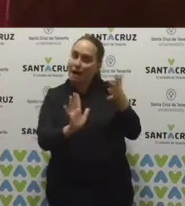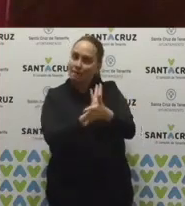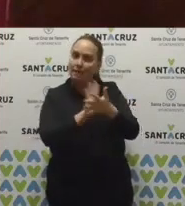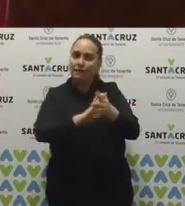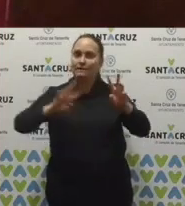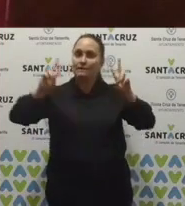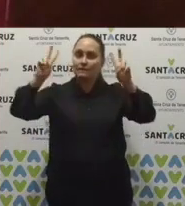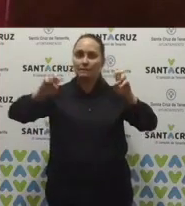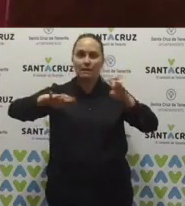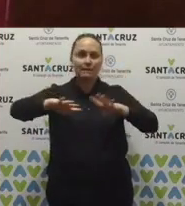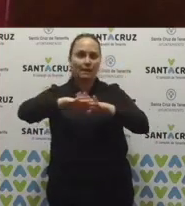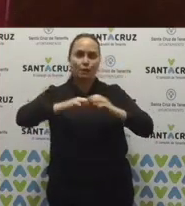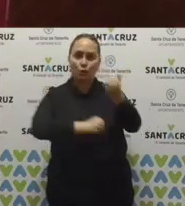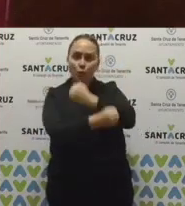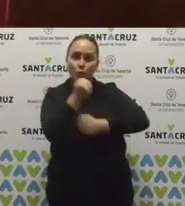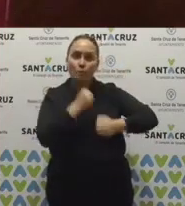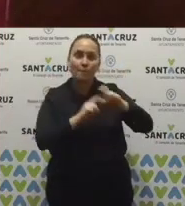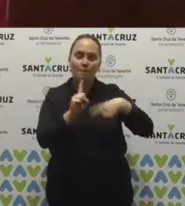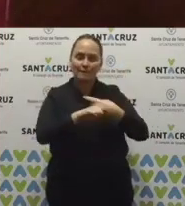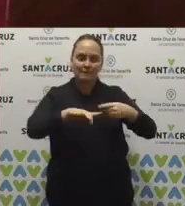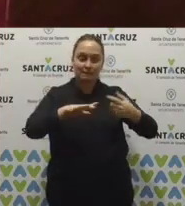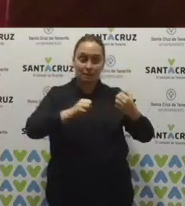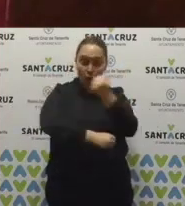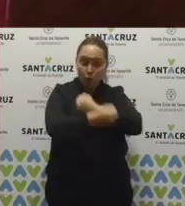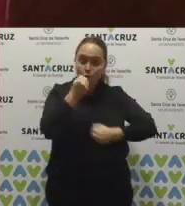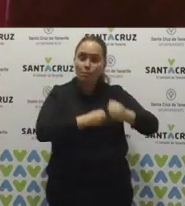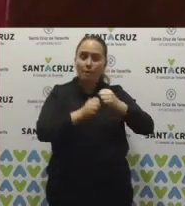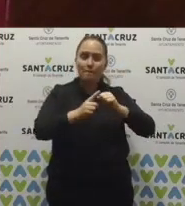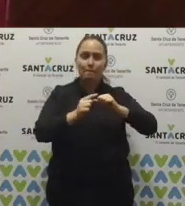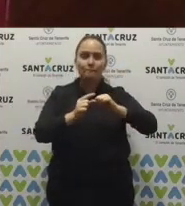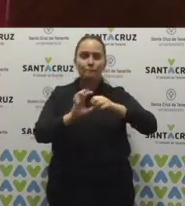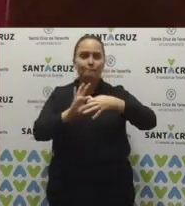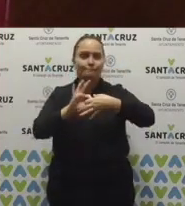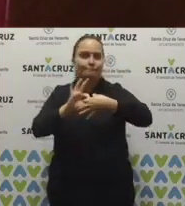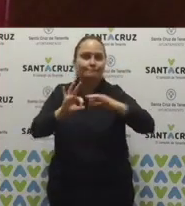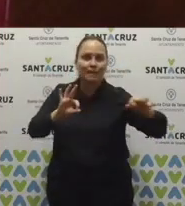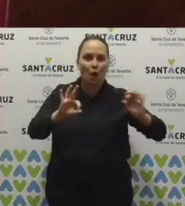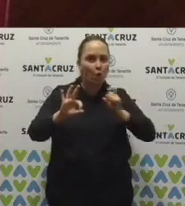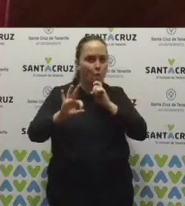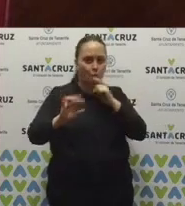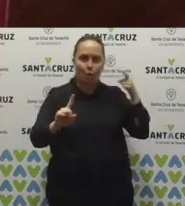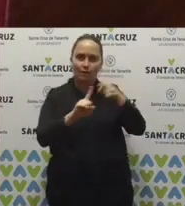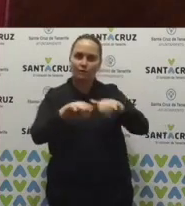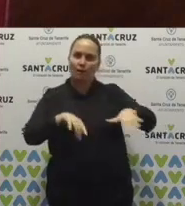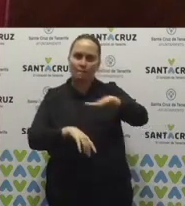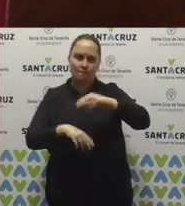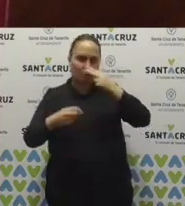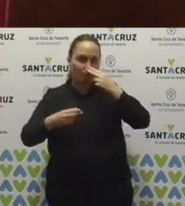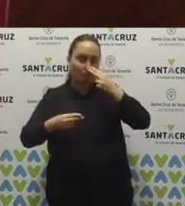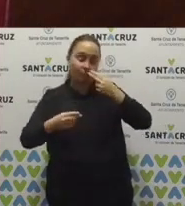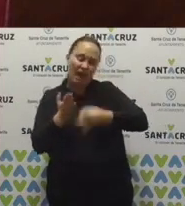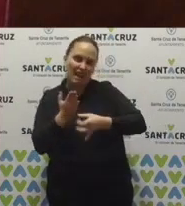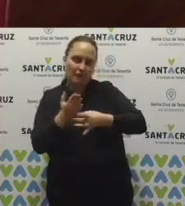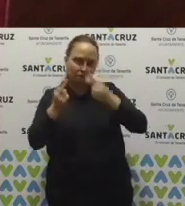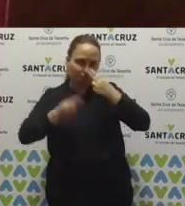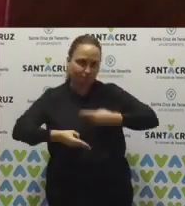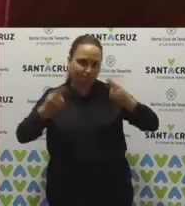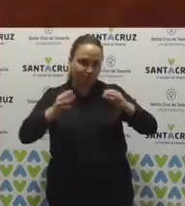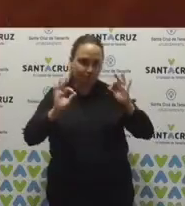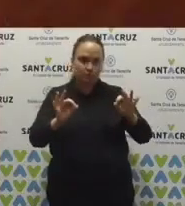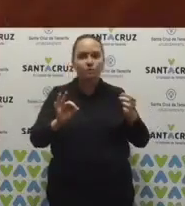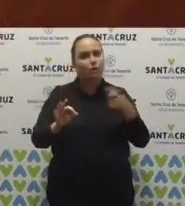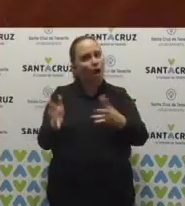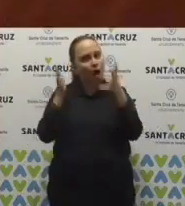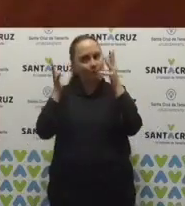económico y cómo incide el tejido económico en uno ácidos públicos de calidad desde luego también recomiendo la lectura porque también